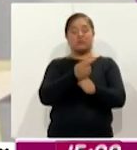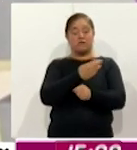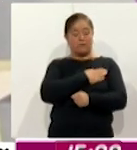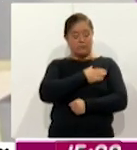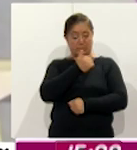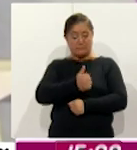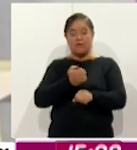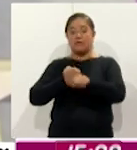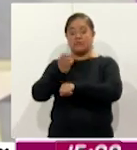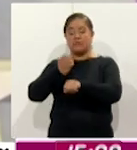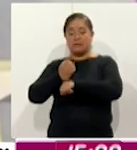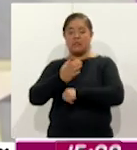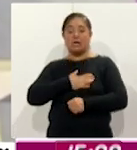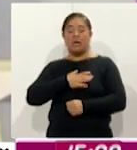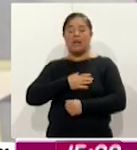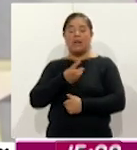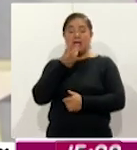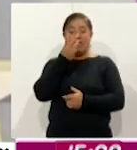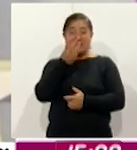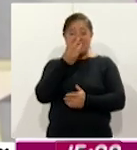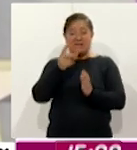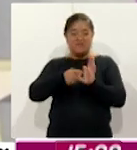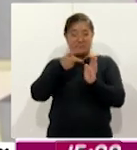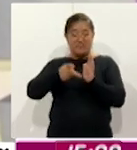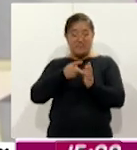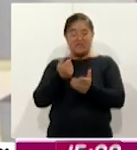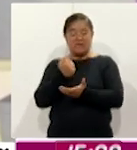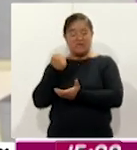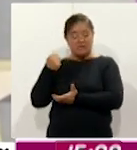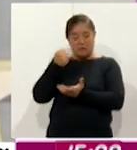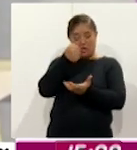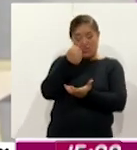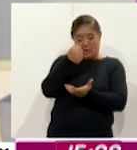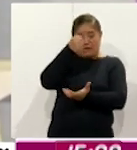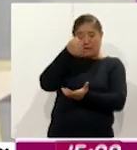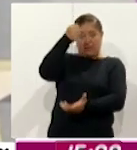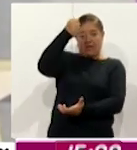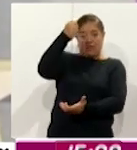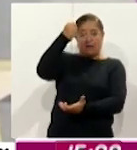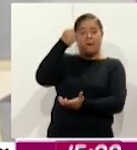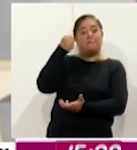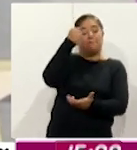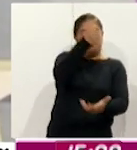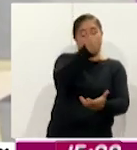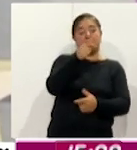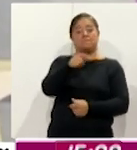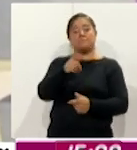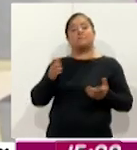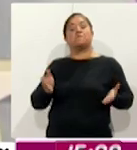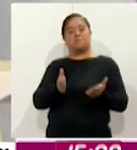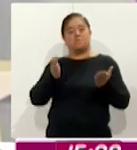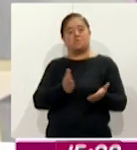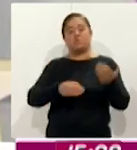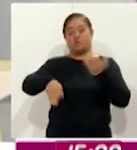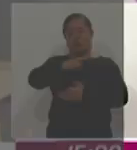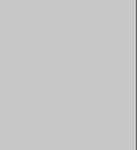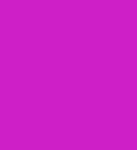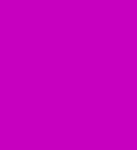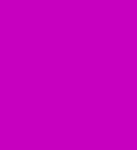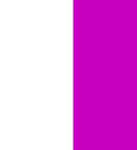Estatal triplicamos el presupuesto para impulsar los proyectos productivos de mujeres